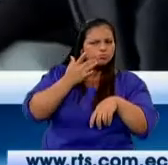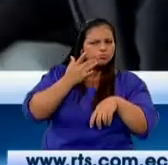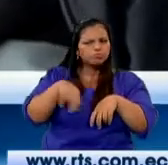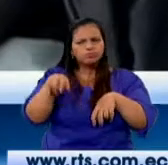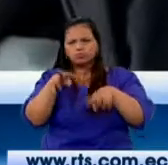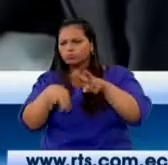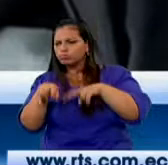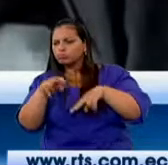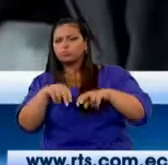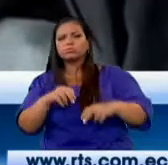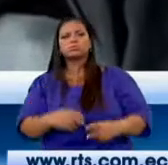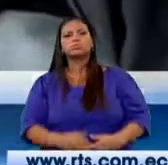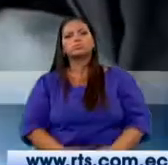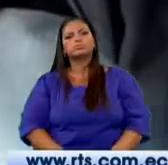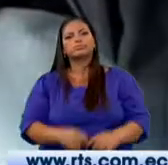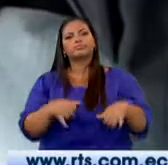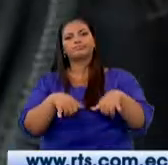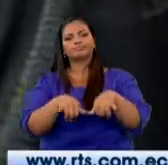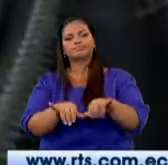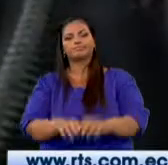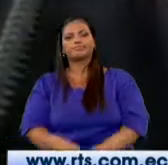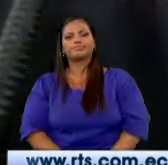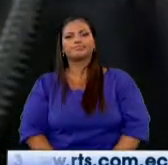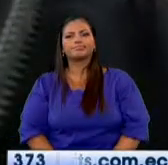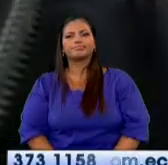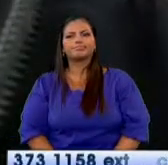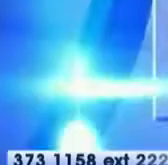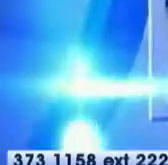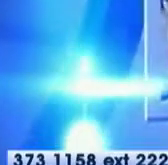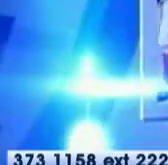la ciudad de Cuenca, Francisco Ramírez.